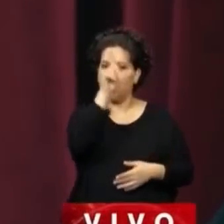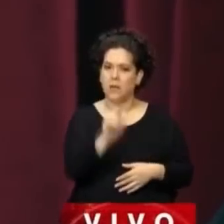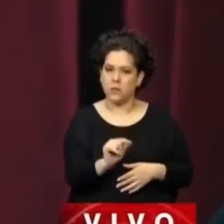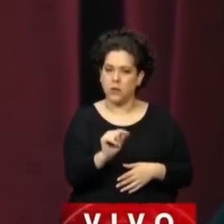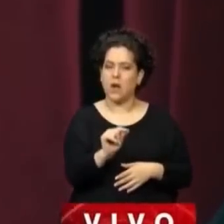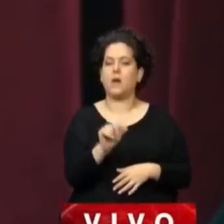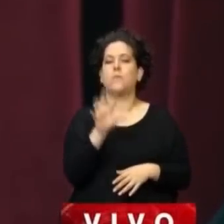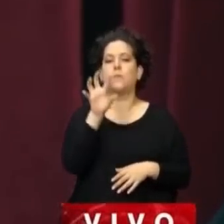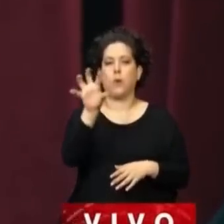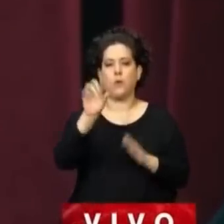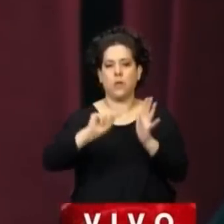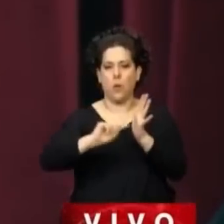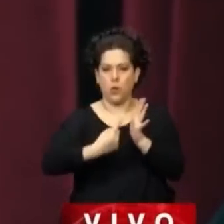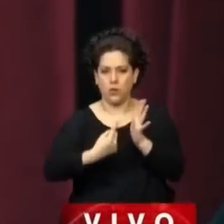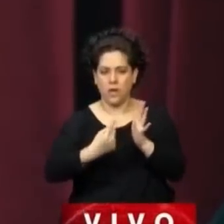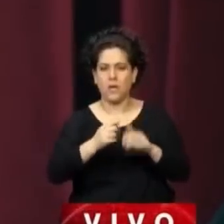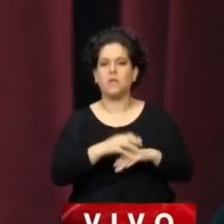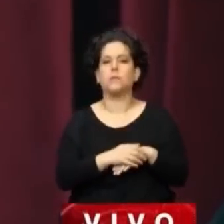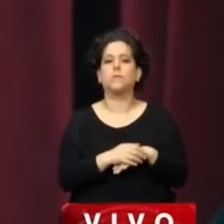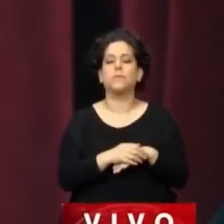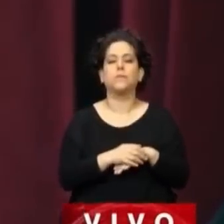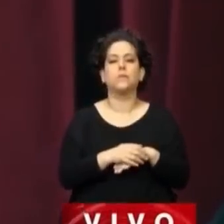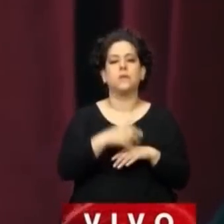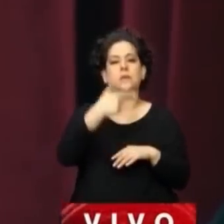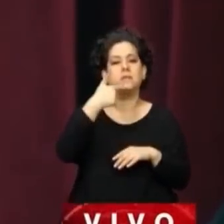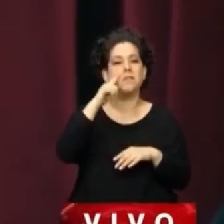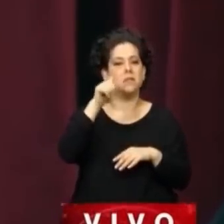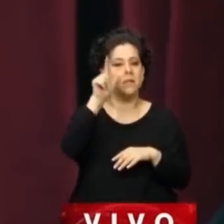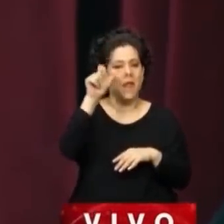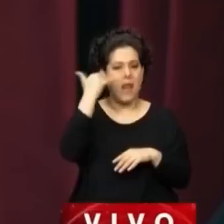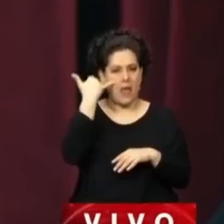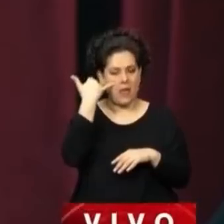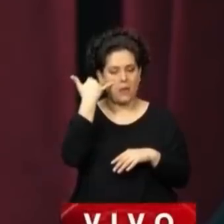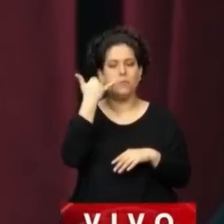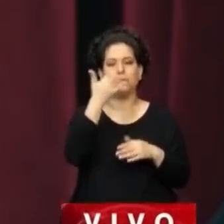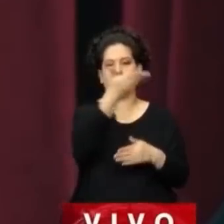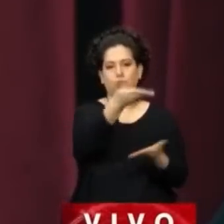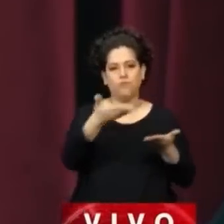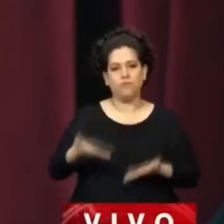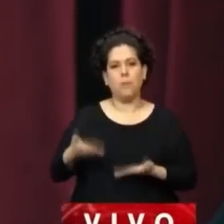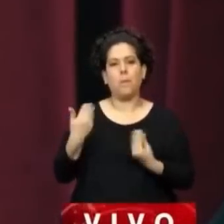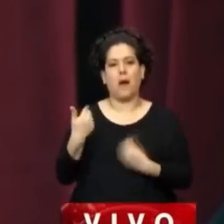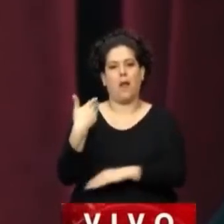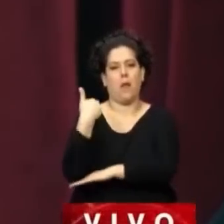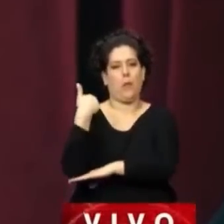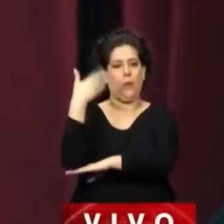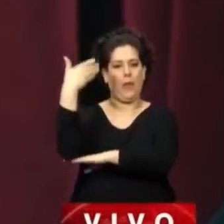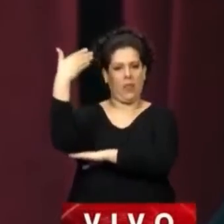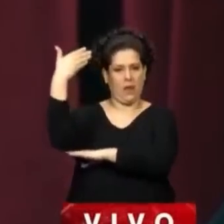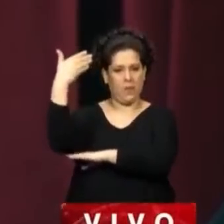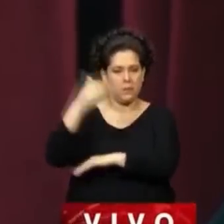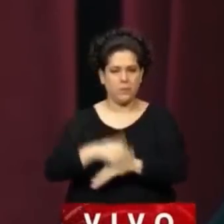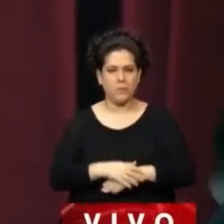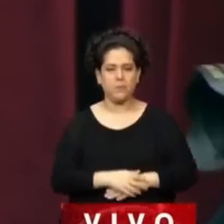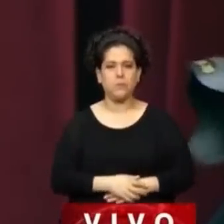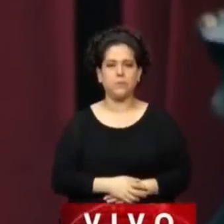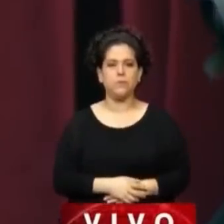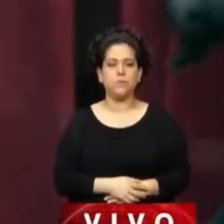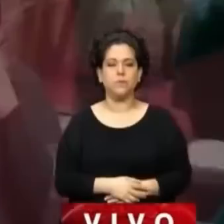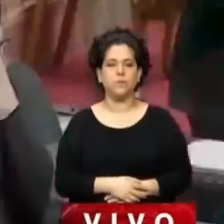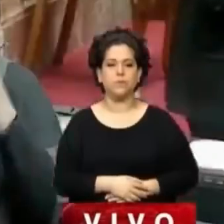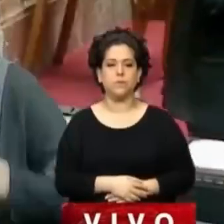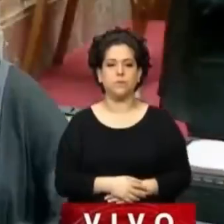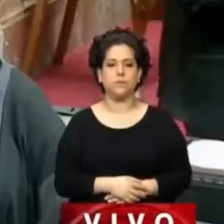por el Distrito de Buenos Aires, doña Vanessa Siley, a izar la bandera del mástil del recinto.